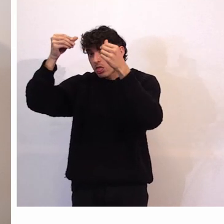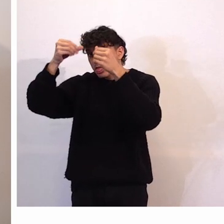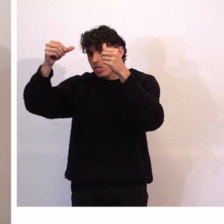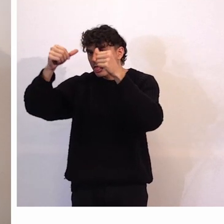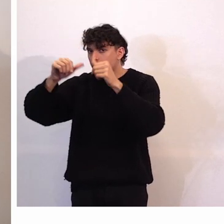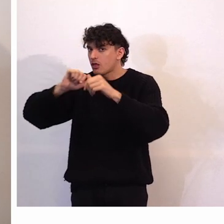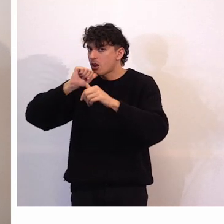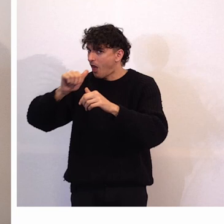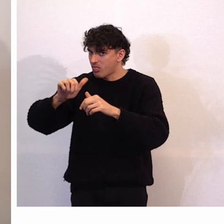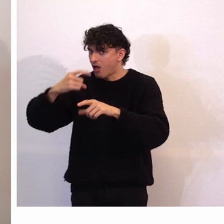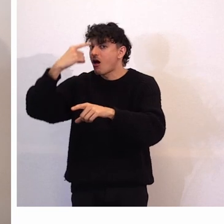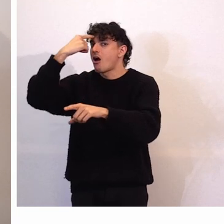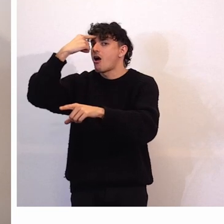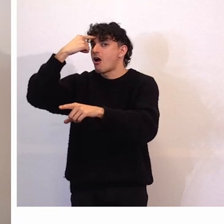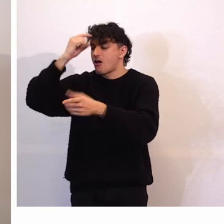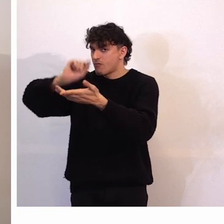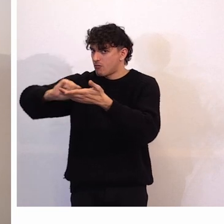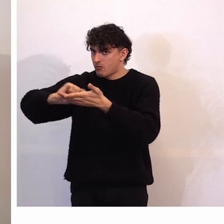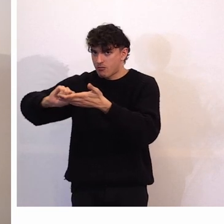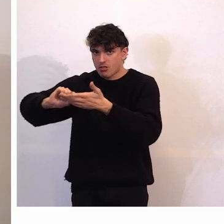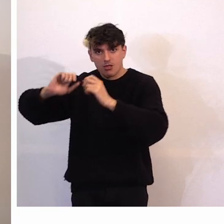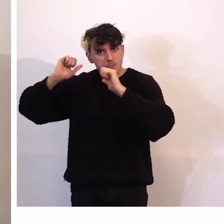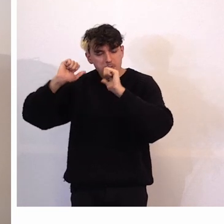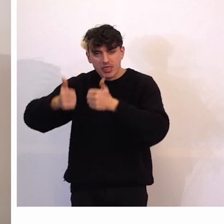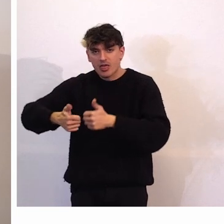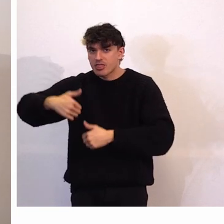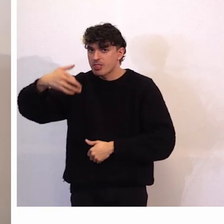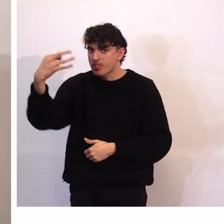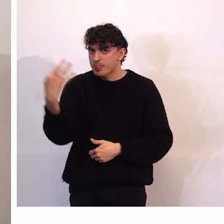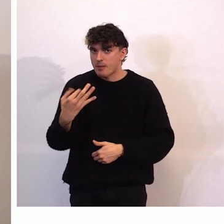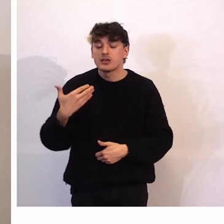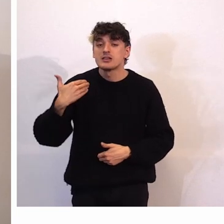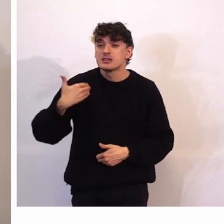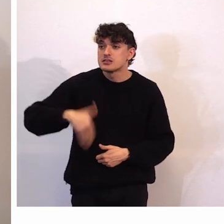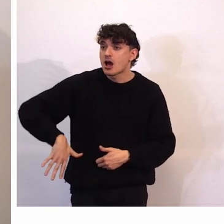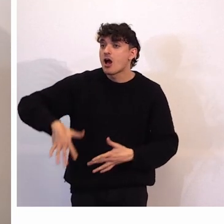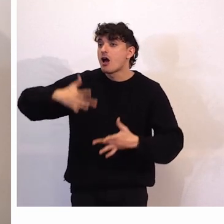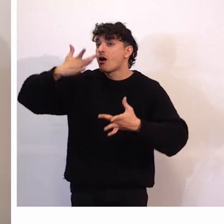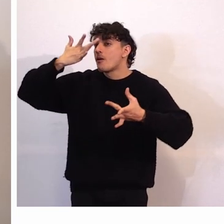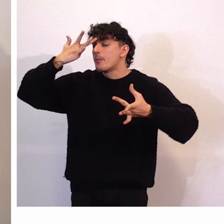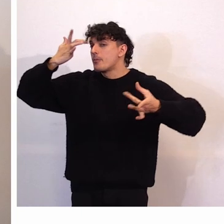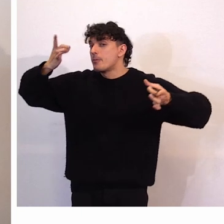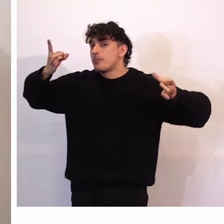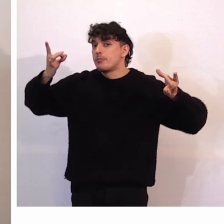olvidara de ponerla en marcha. Cuando por fin se la